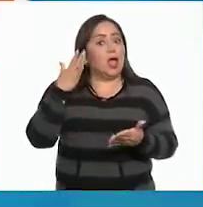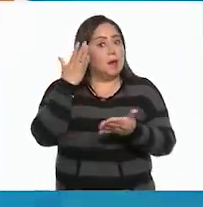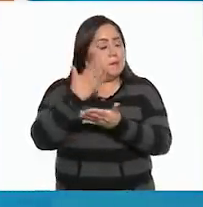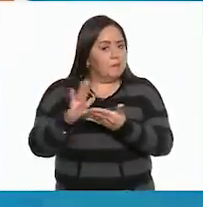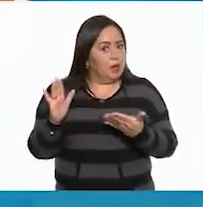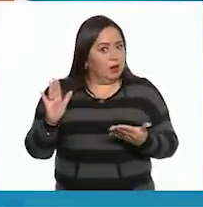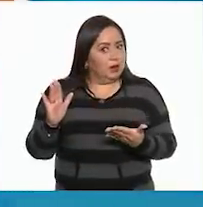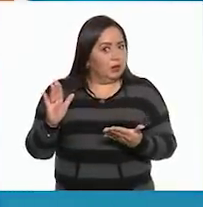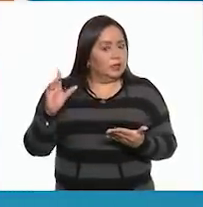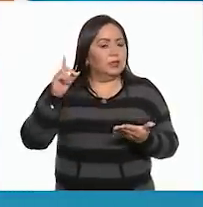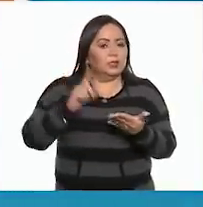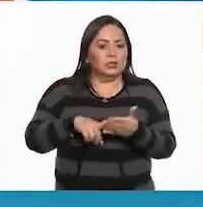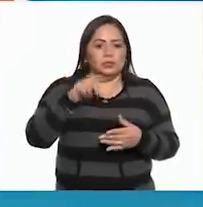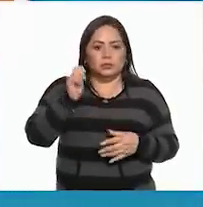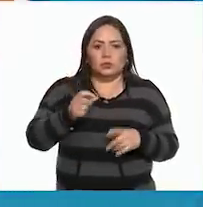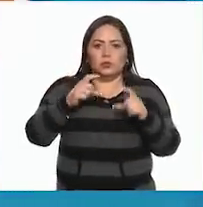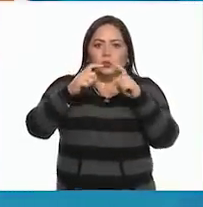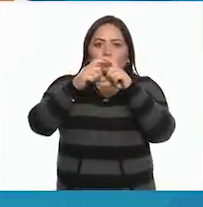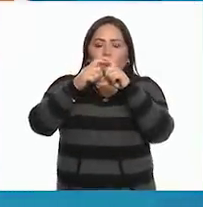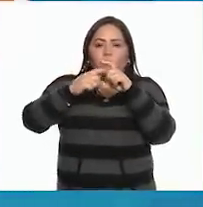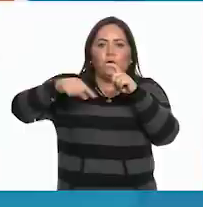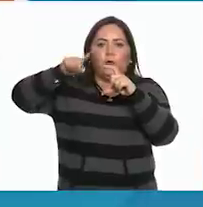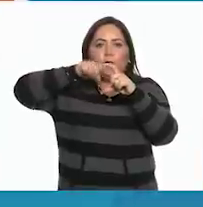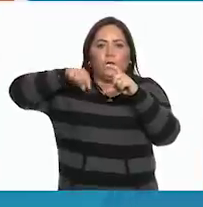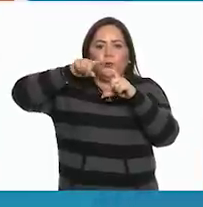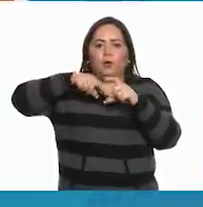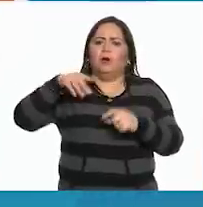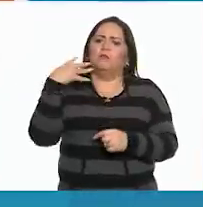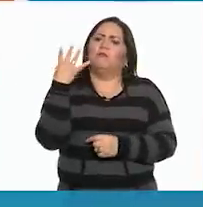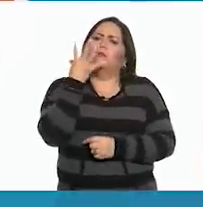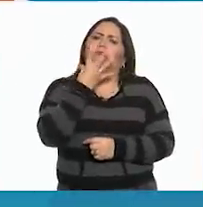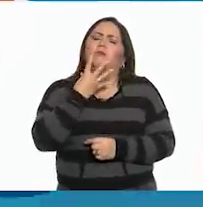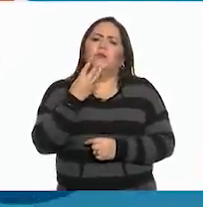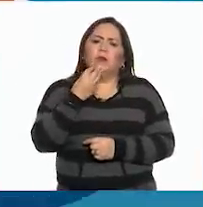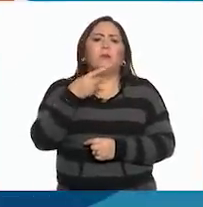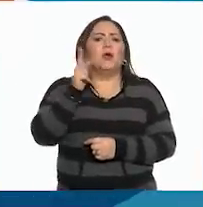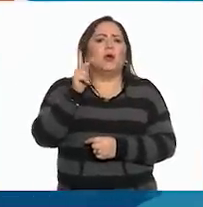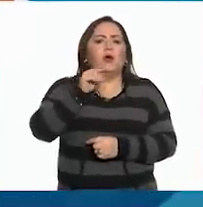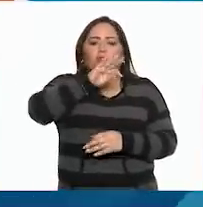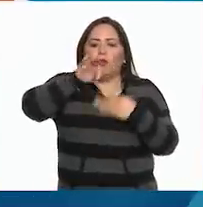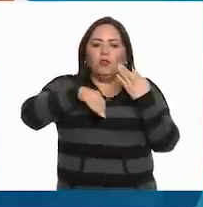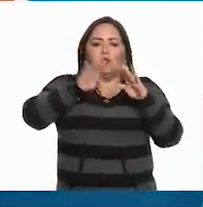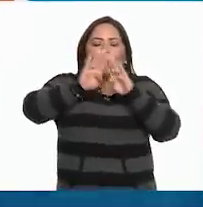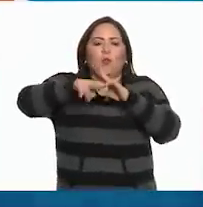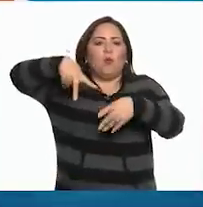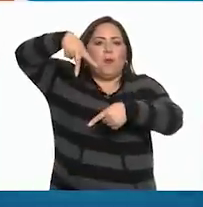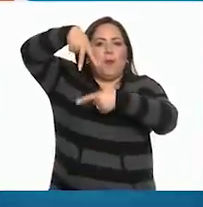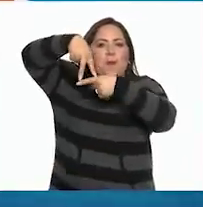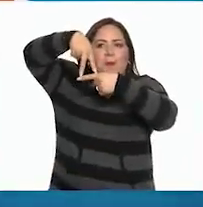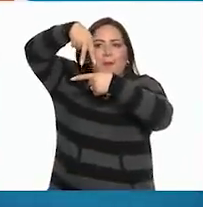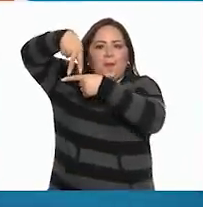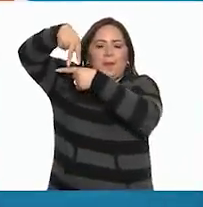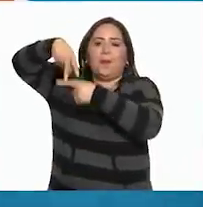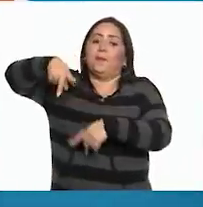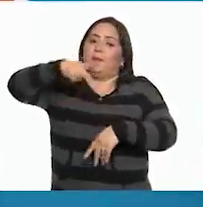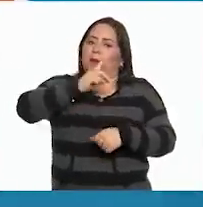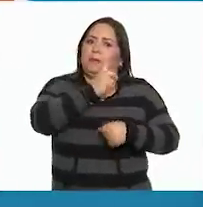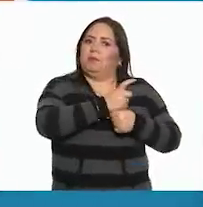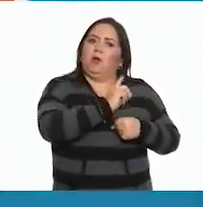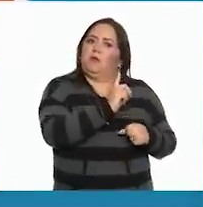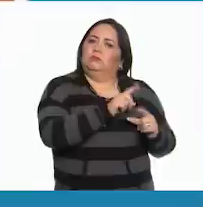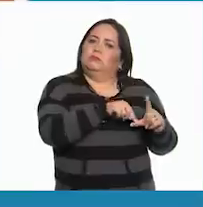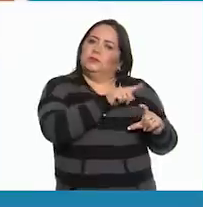Además de que es una sucesión de figuras, ¡ay, muy bonita! Todas forman triángulos. Claro, menos el primer